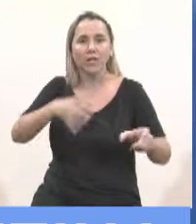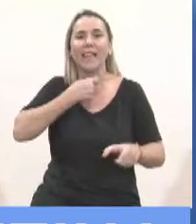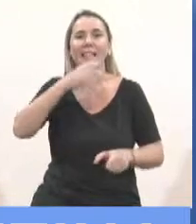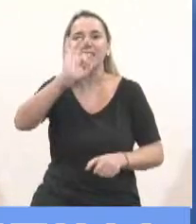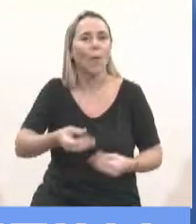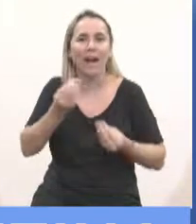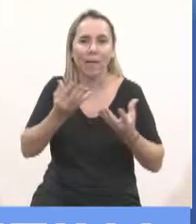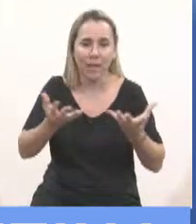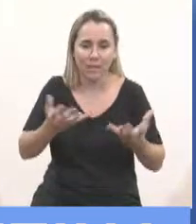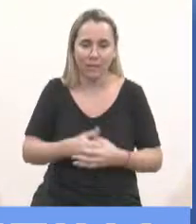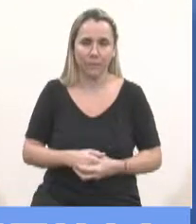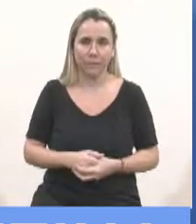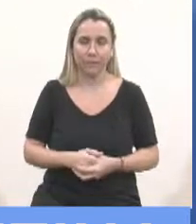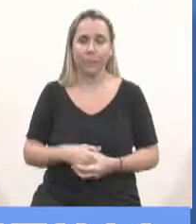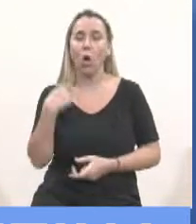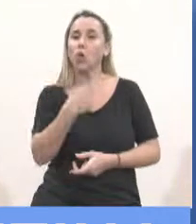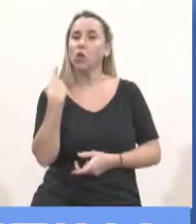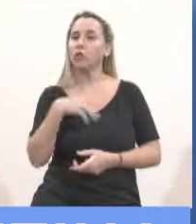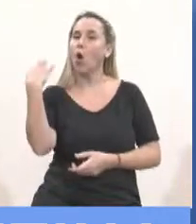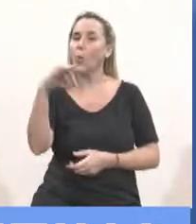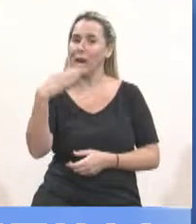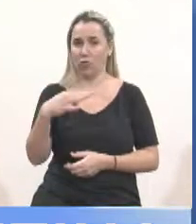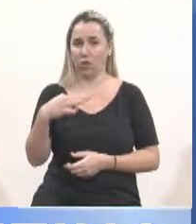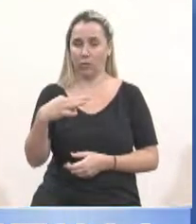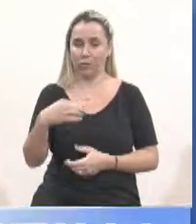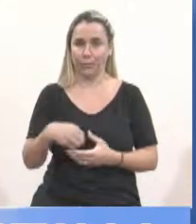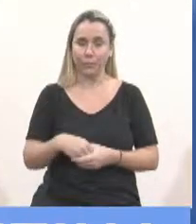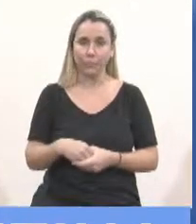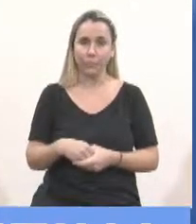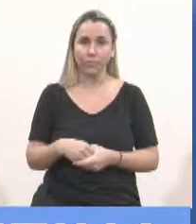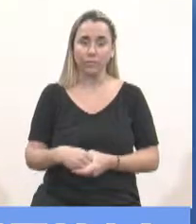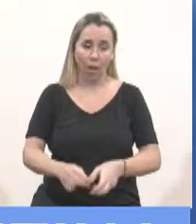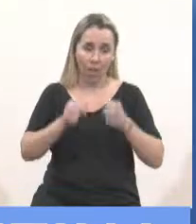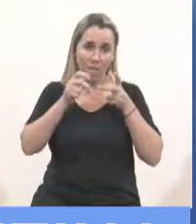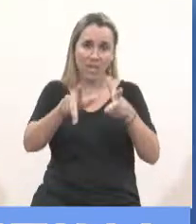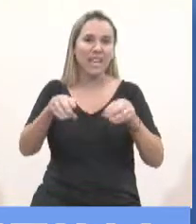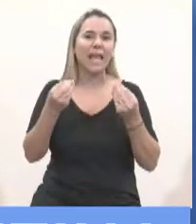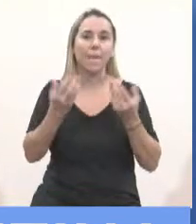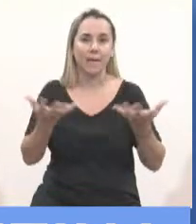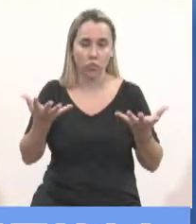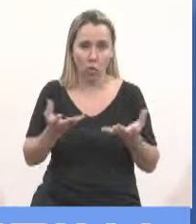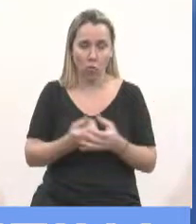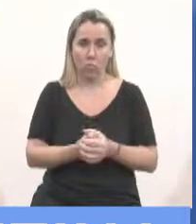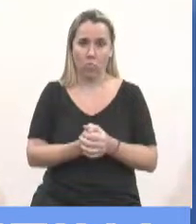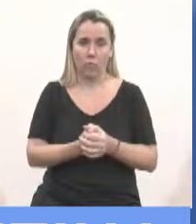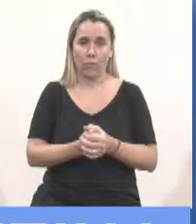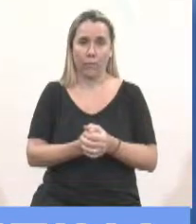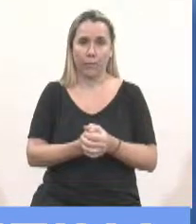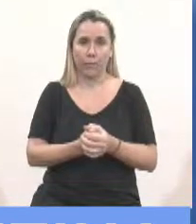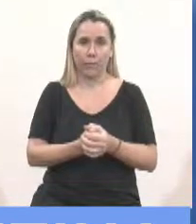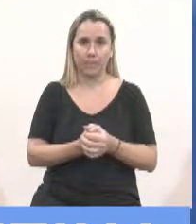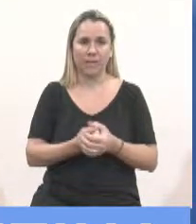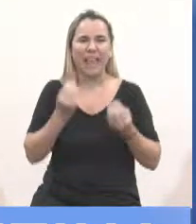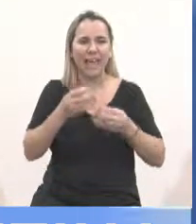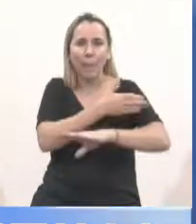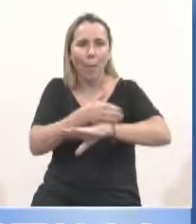trata. Nosotros tenemos la obligación de decir, bueno, ¿qué ha pasado? ¿Por qué estamos así?